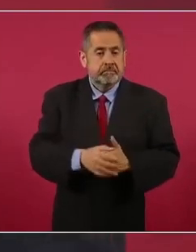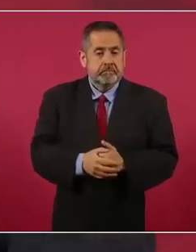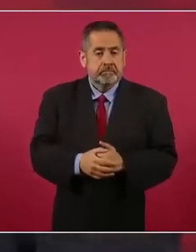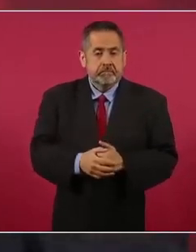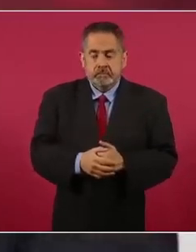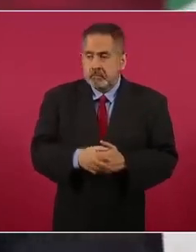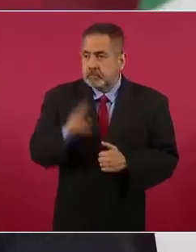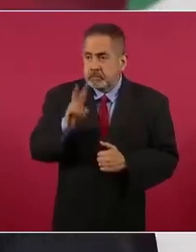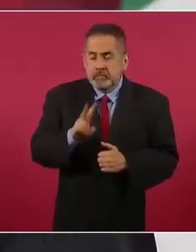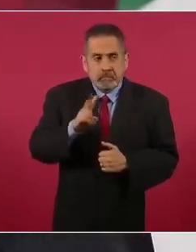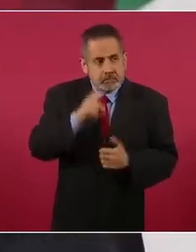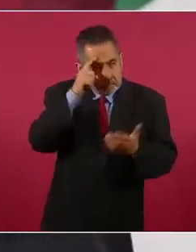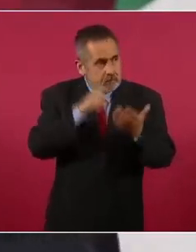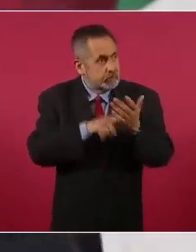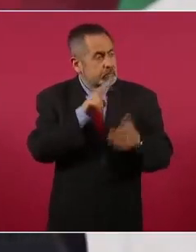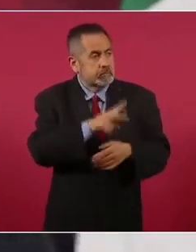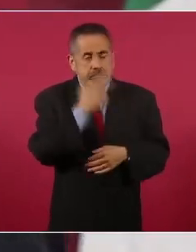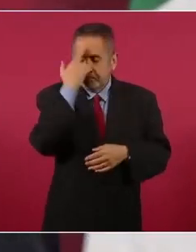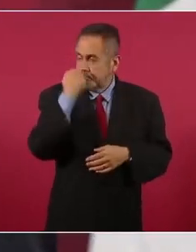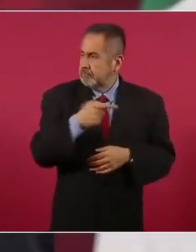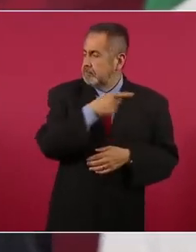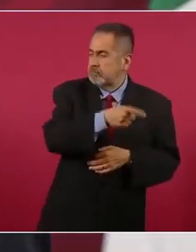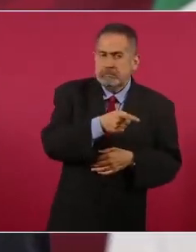les creen.